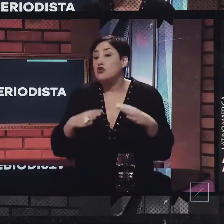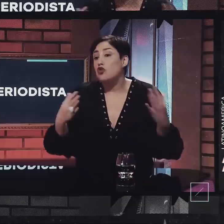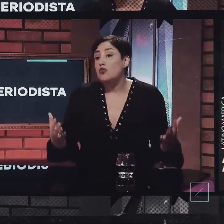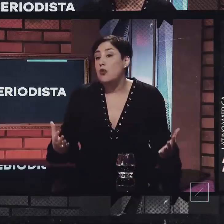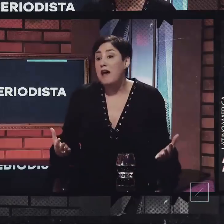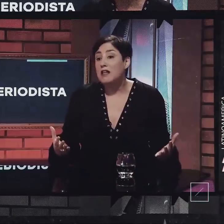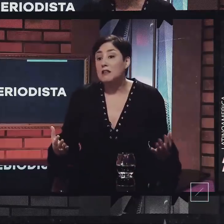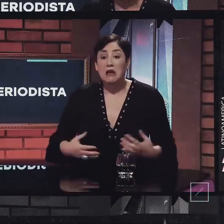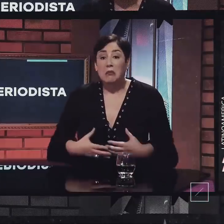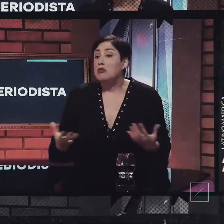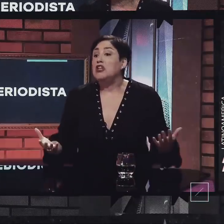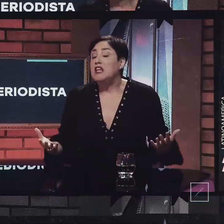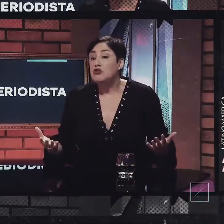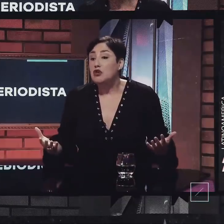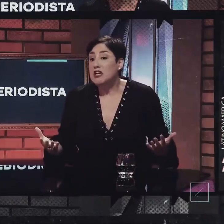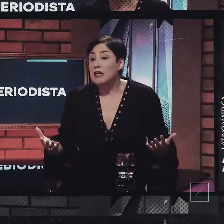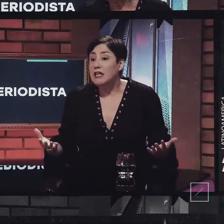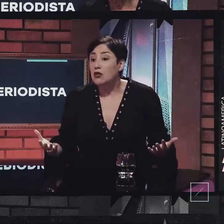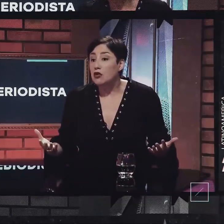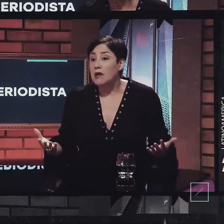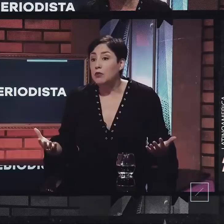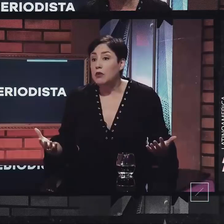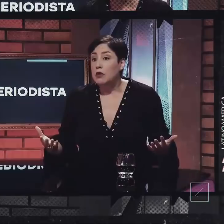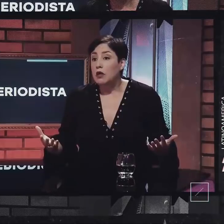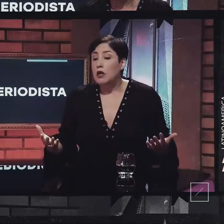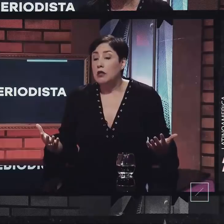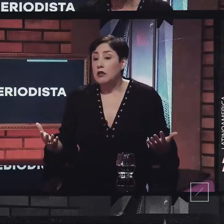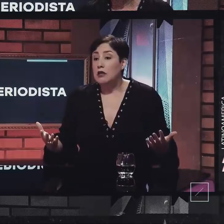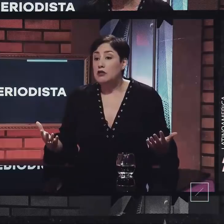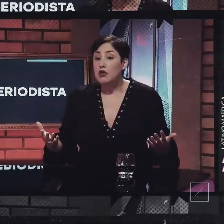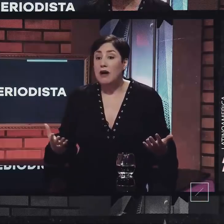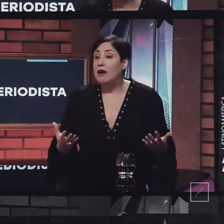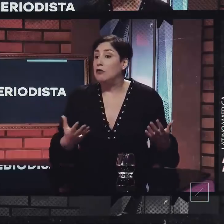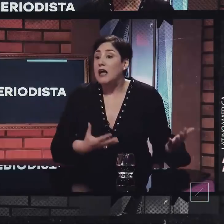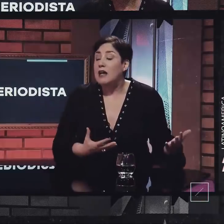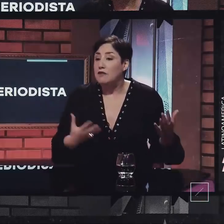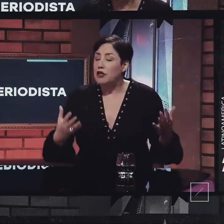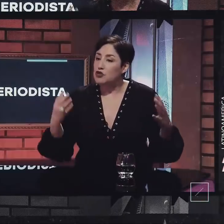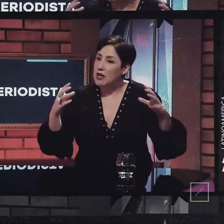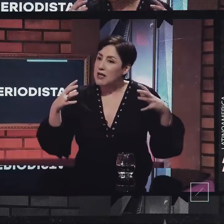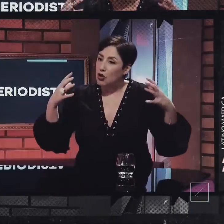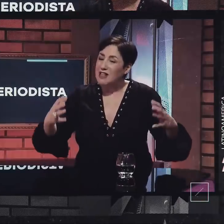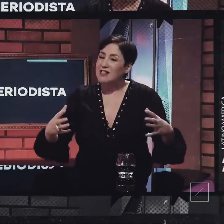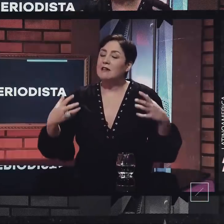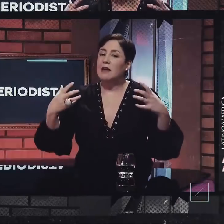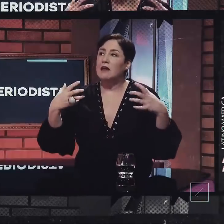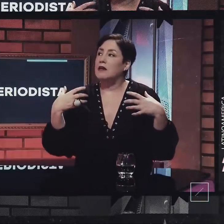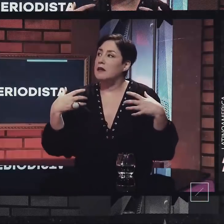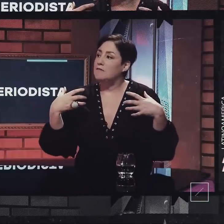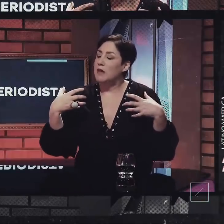sola dimensión y solo somos madres, que uno tiene derecho a no querer tener hijos, digamos. Y tiene derecho a abortar, en fin, o sea, creo